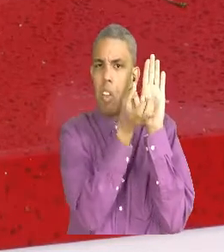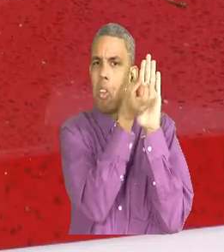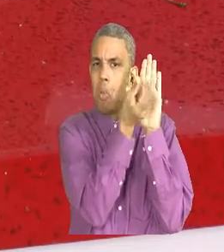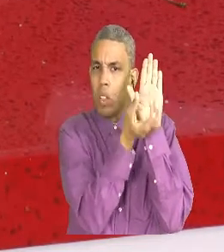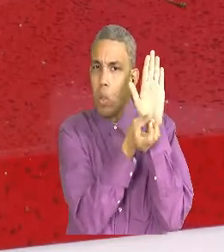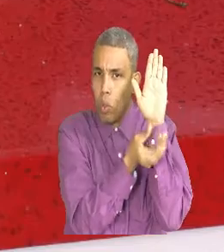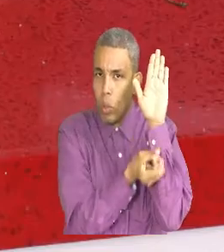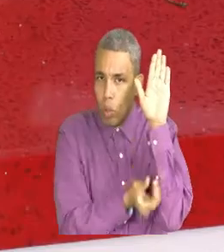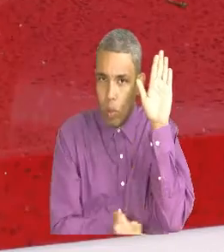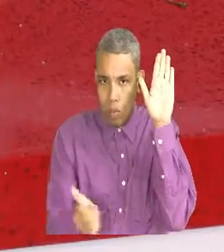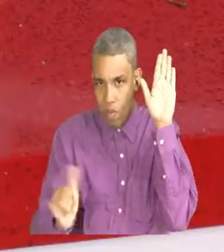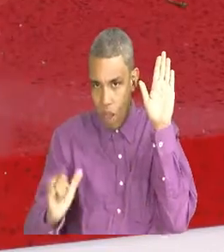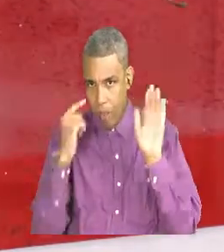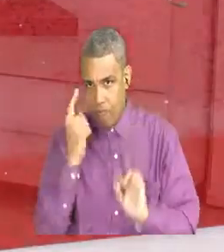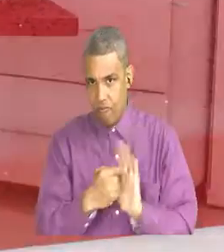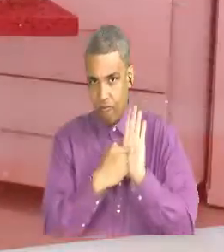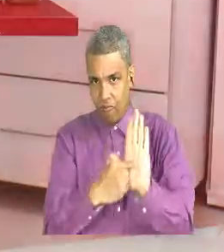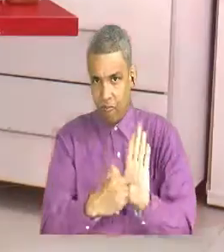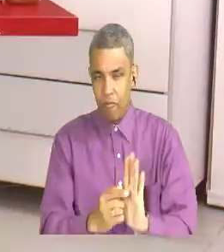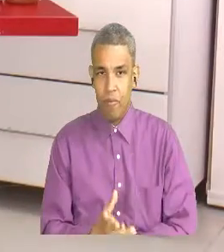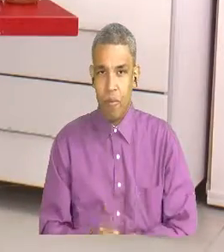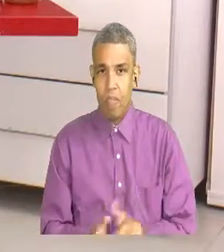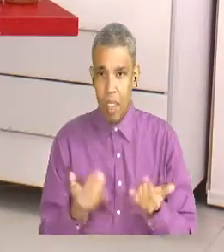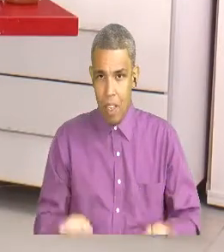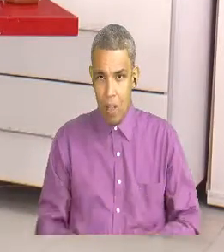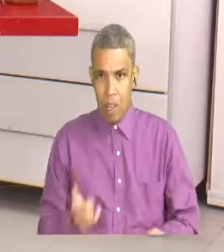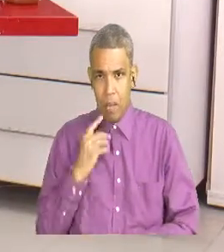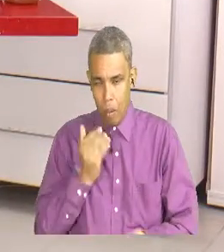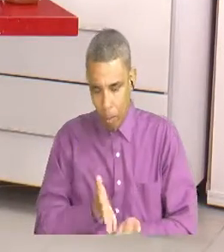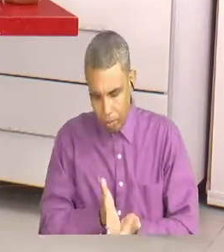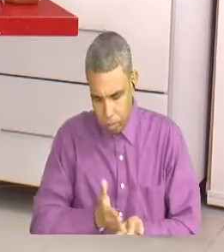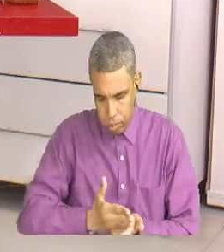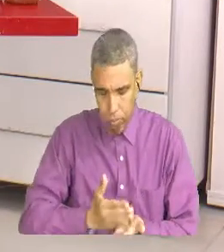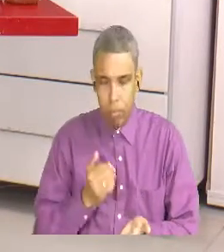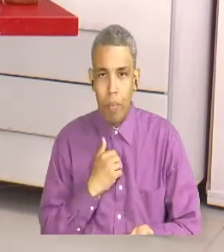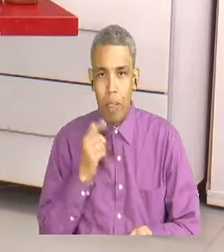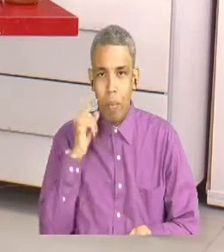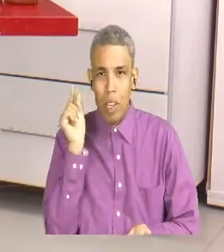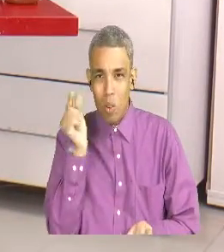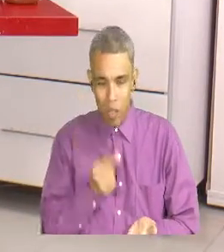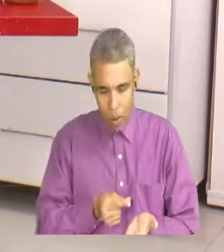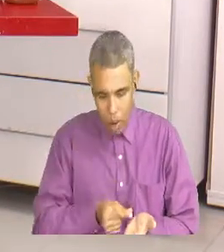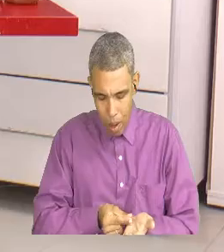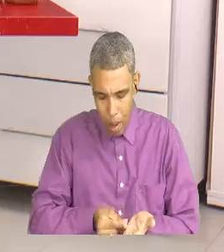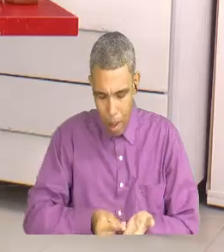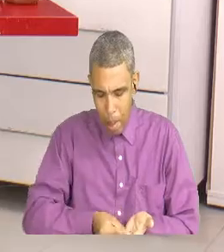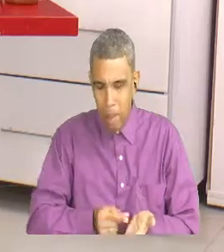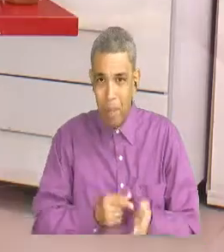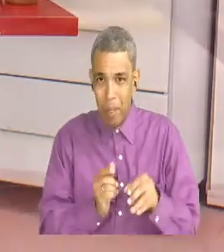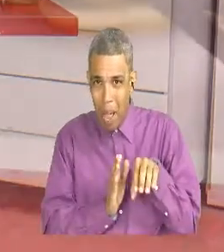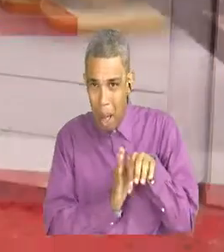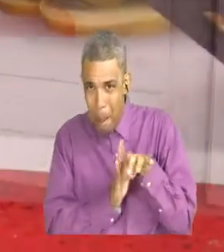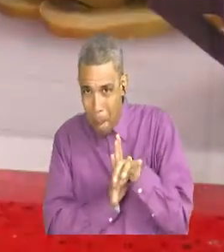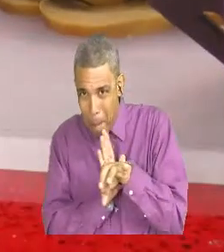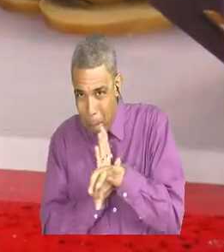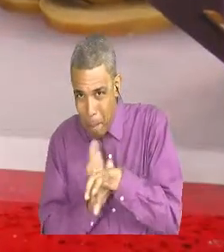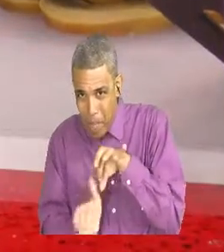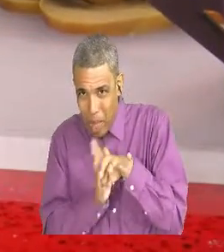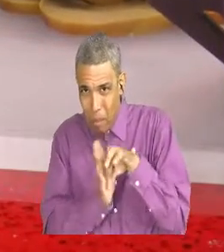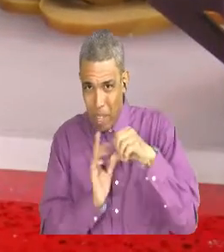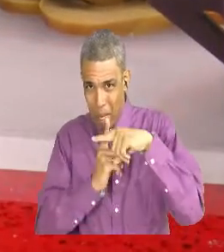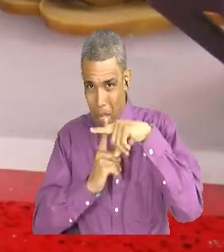buena receta. Ajá. Lo vamos a partir en cuadritos, Roshi. Mira, así se parte por la mitad. Sí. Bueno,